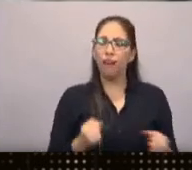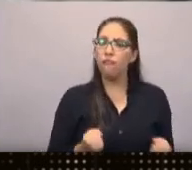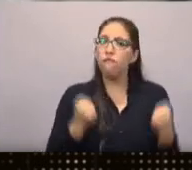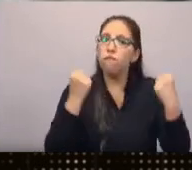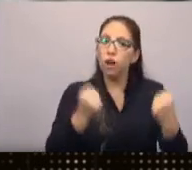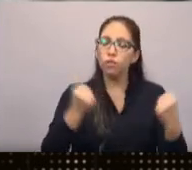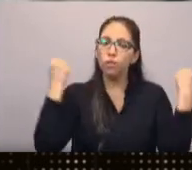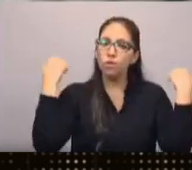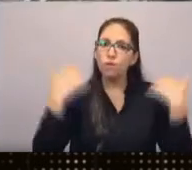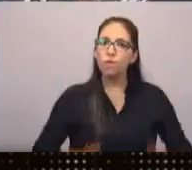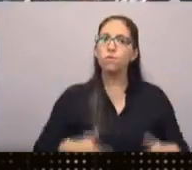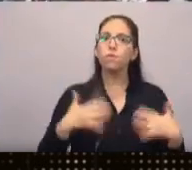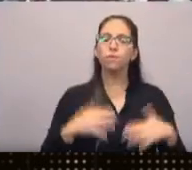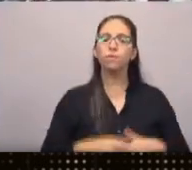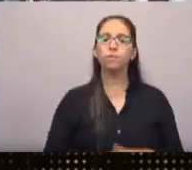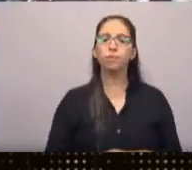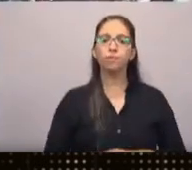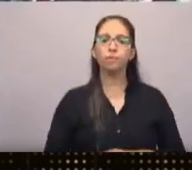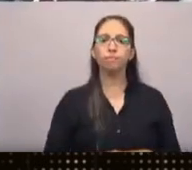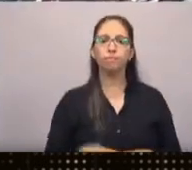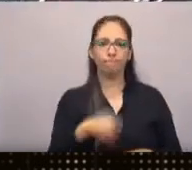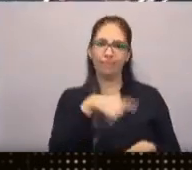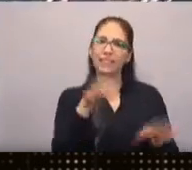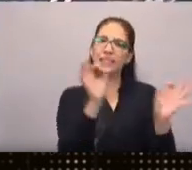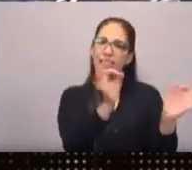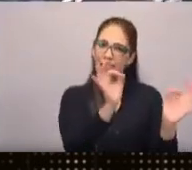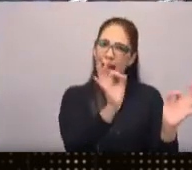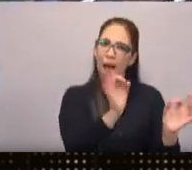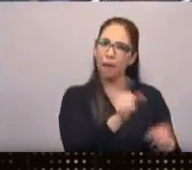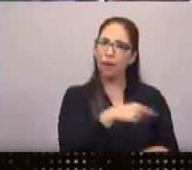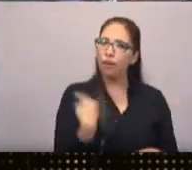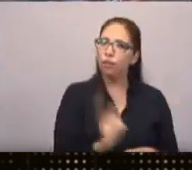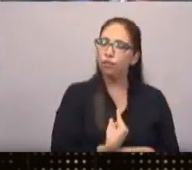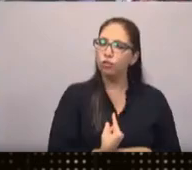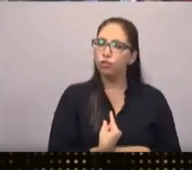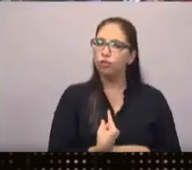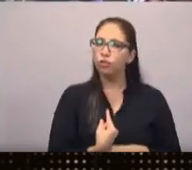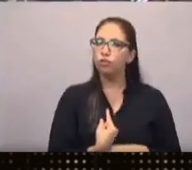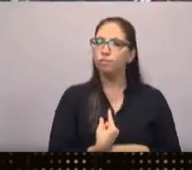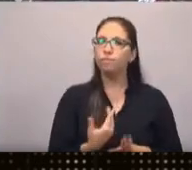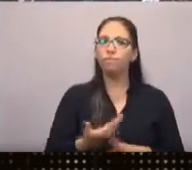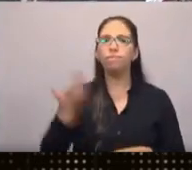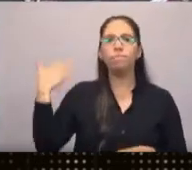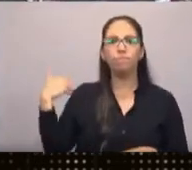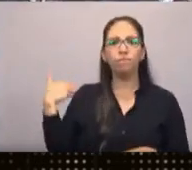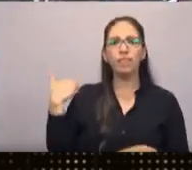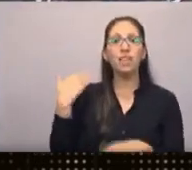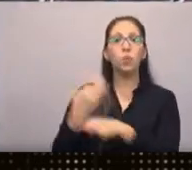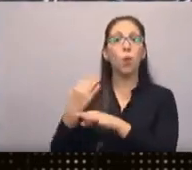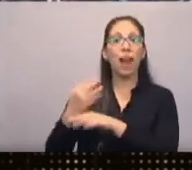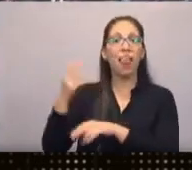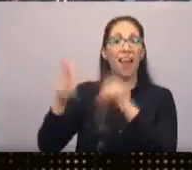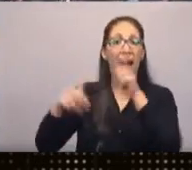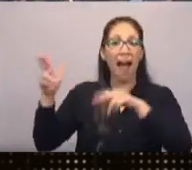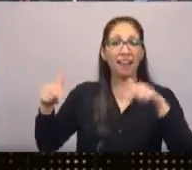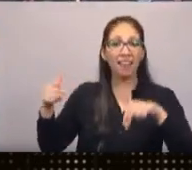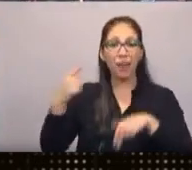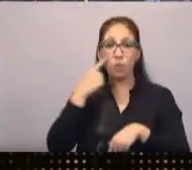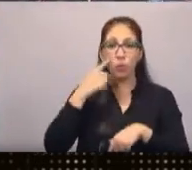esfuerzo muy grande pero ustedes saben que venimos también de inaugurar una escuela artística